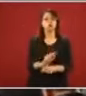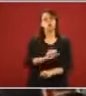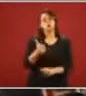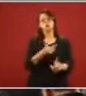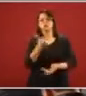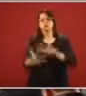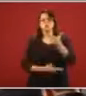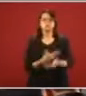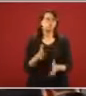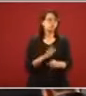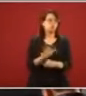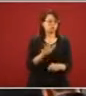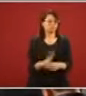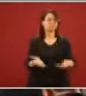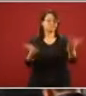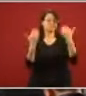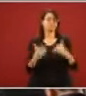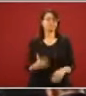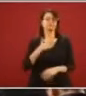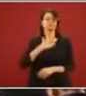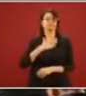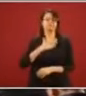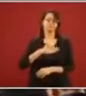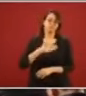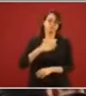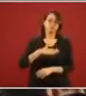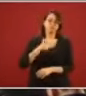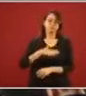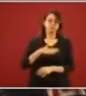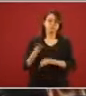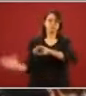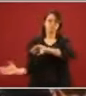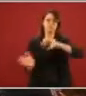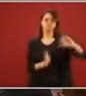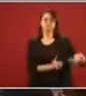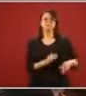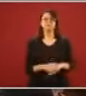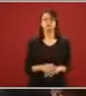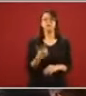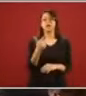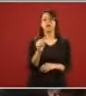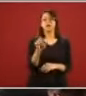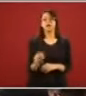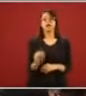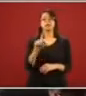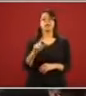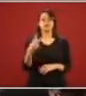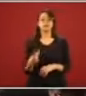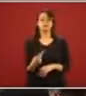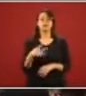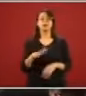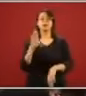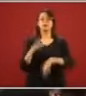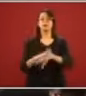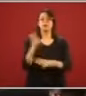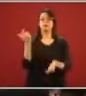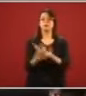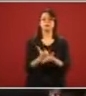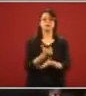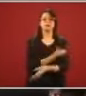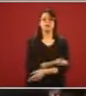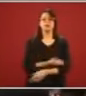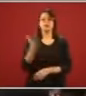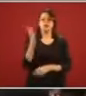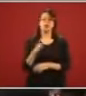las estaciones donde se expende la gasolina. En gas LP, el precio más caro lo encontramos en